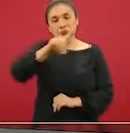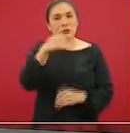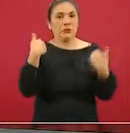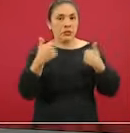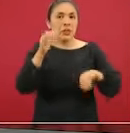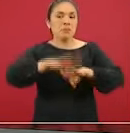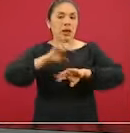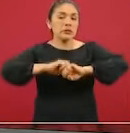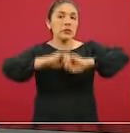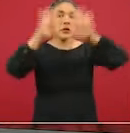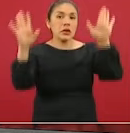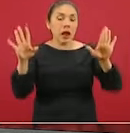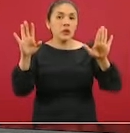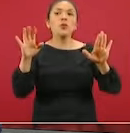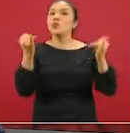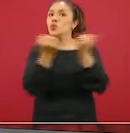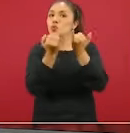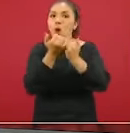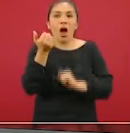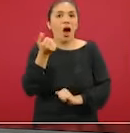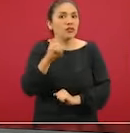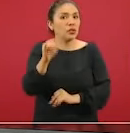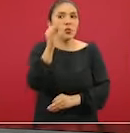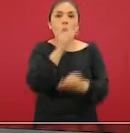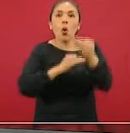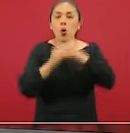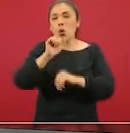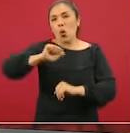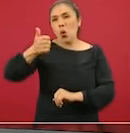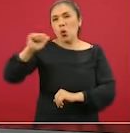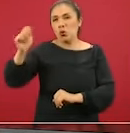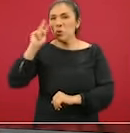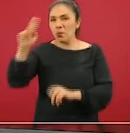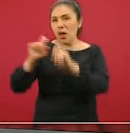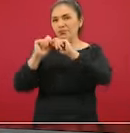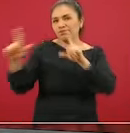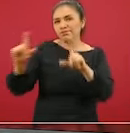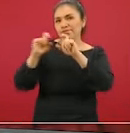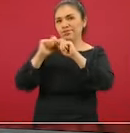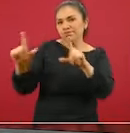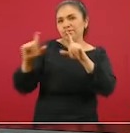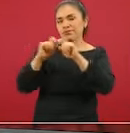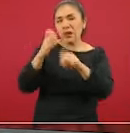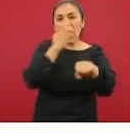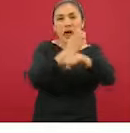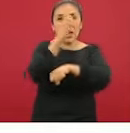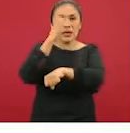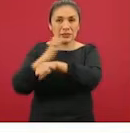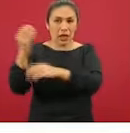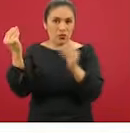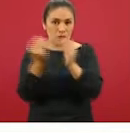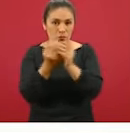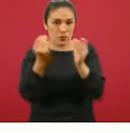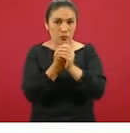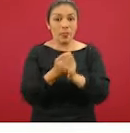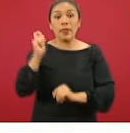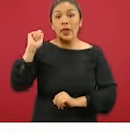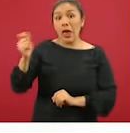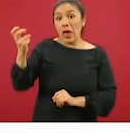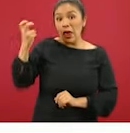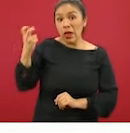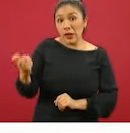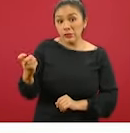claro, y aplica para todas las demás diapositivas en donde vamos a ver distribución por entidad federativa, que esto